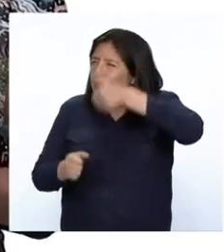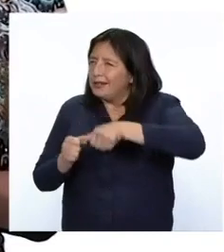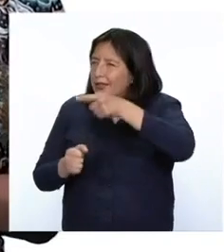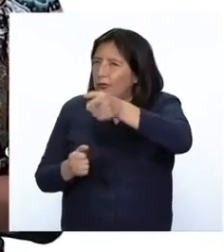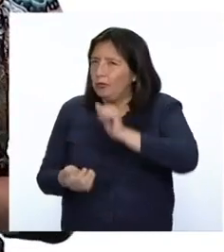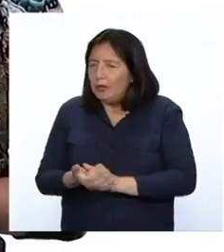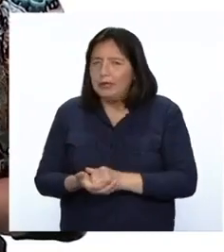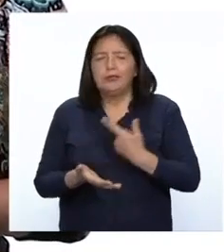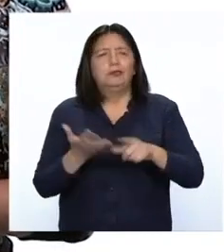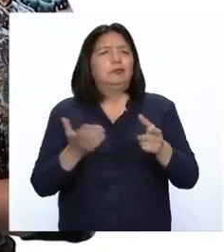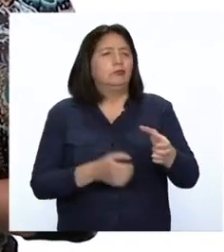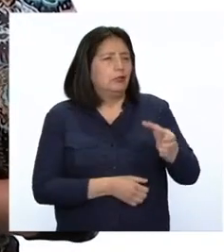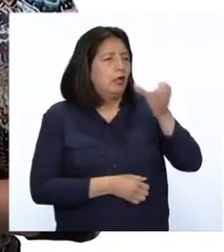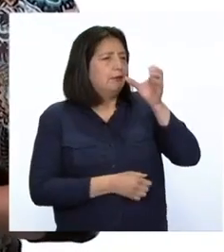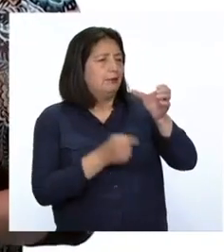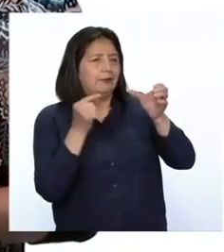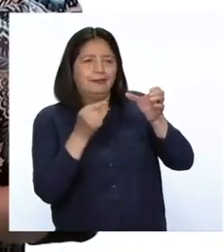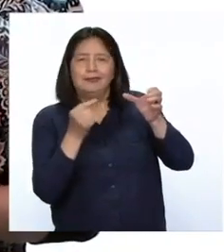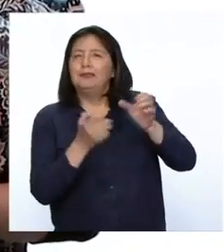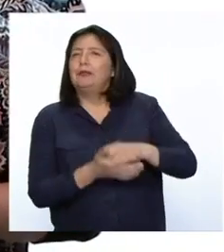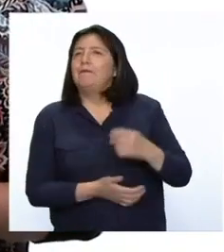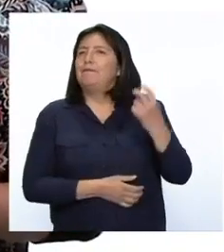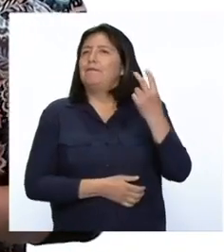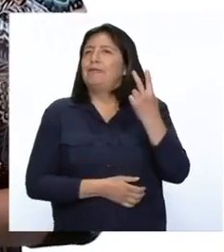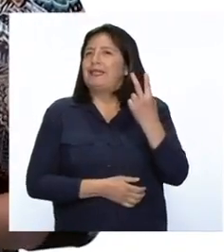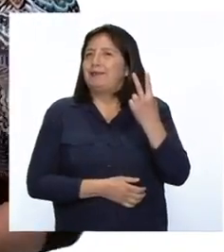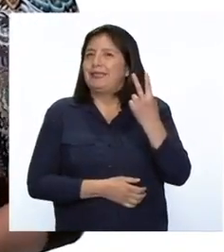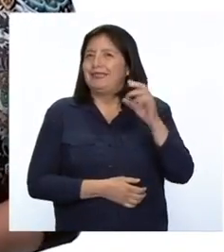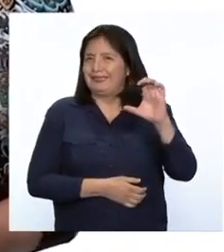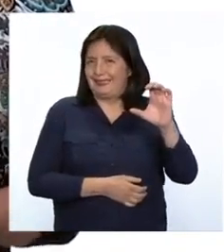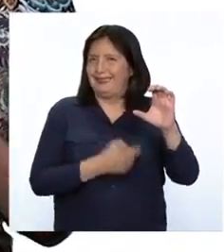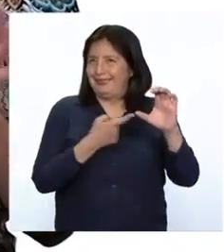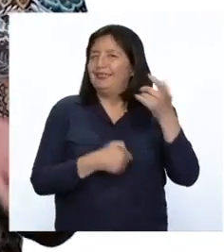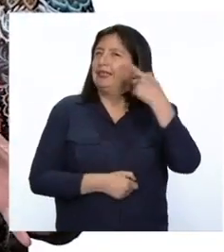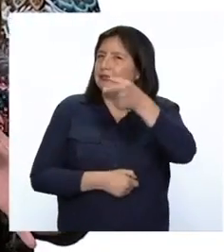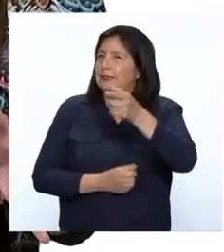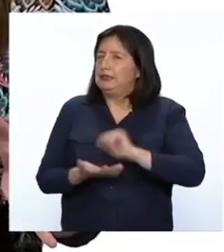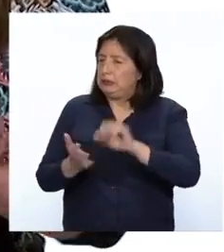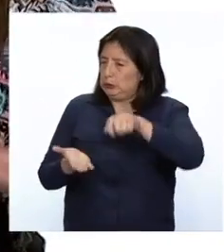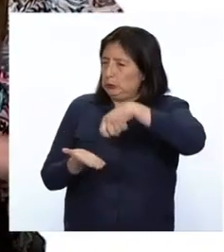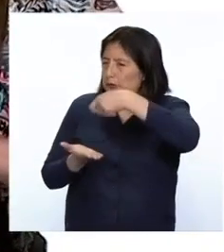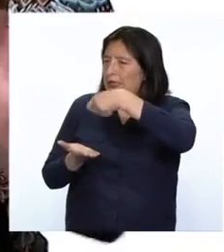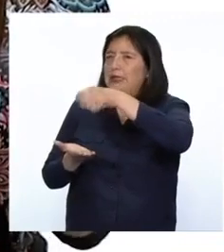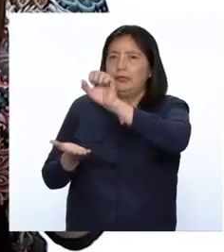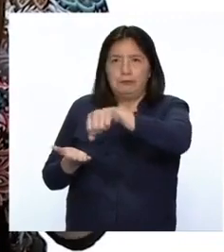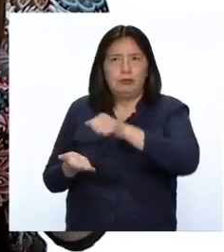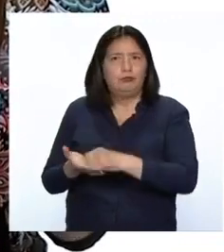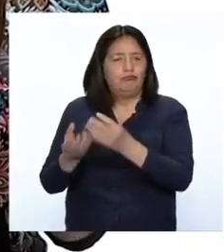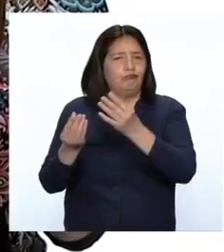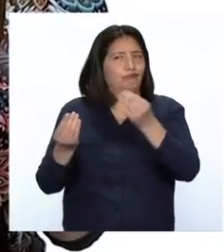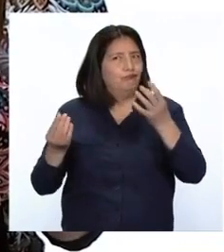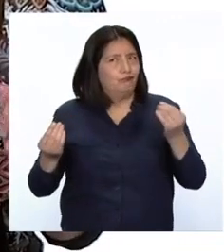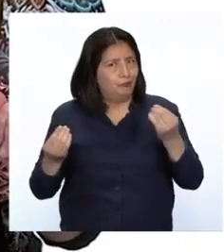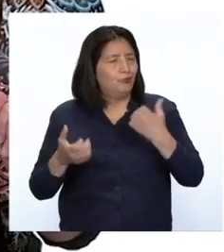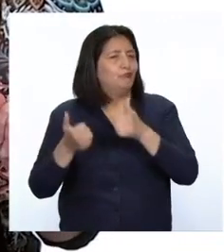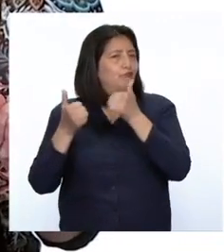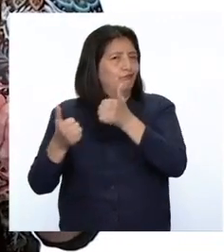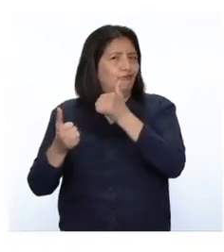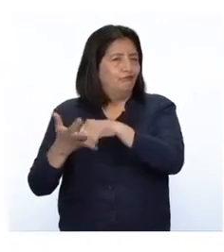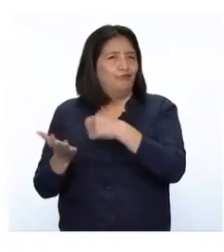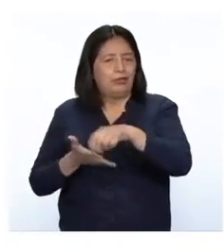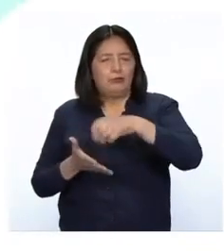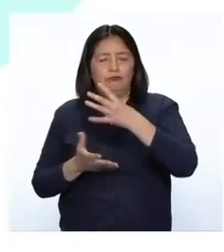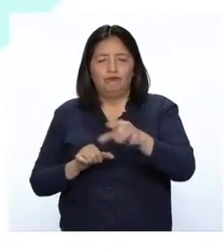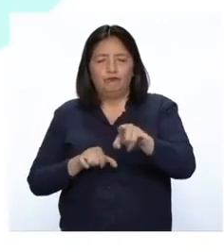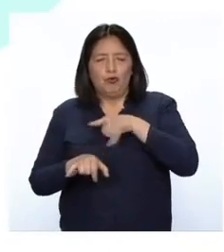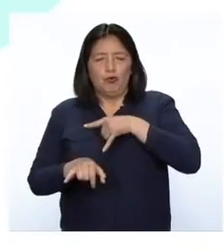acompañarlo con alguna bebida rica en vitamina C. De esta manera, tus alimentos tendrán mucha mejor asimilación del hierro.